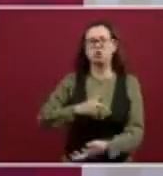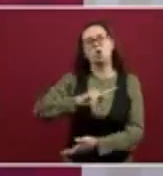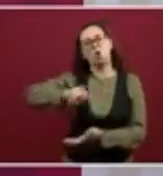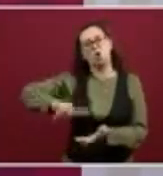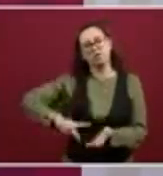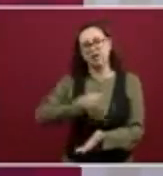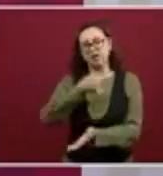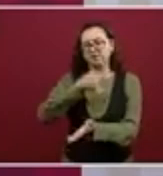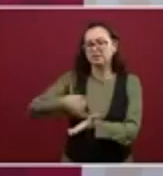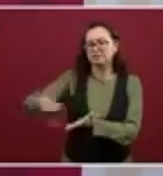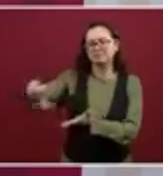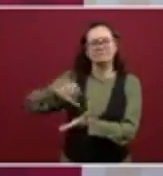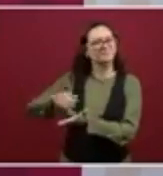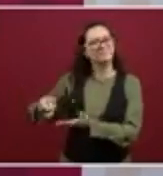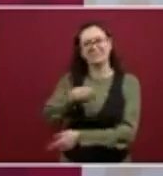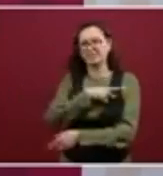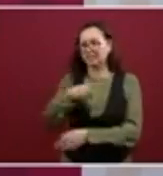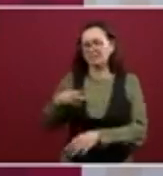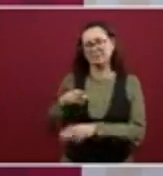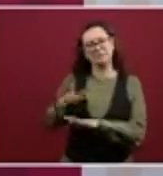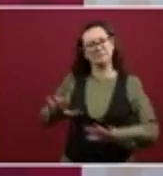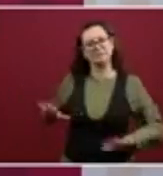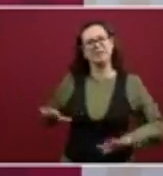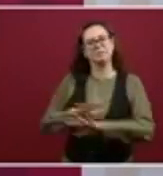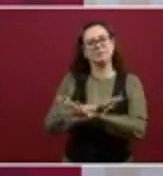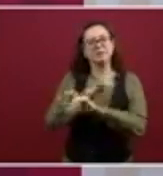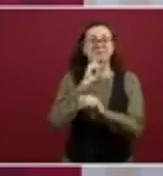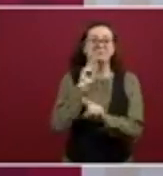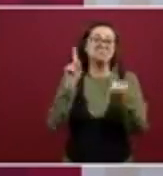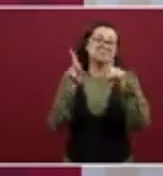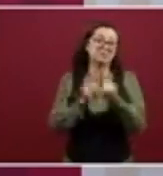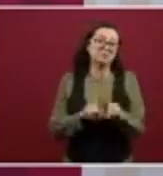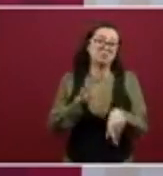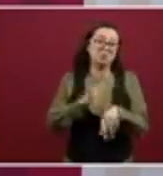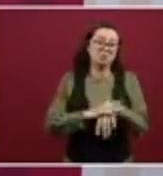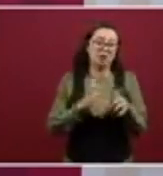se consumen más